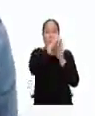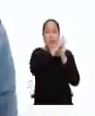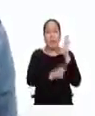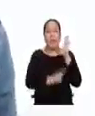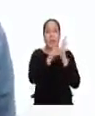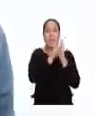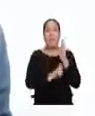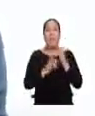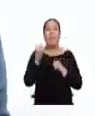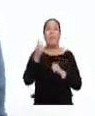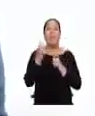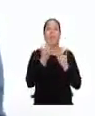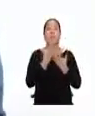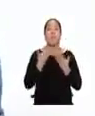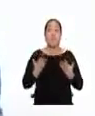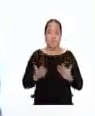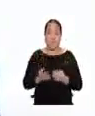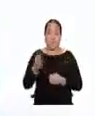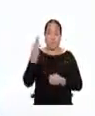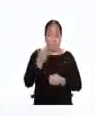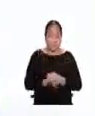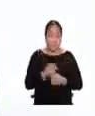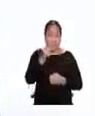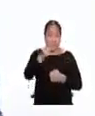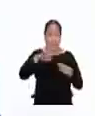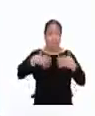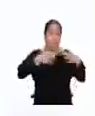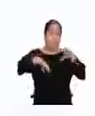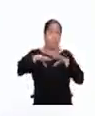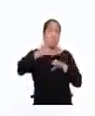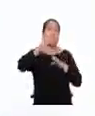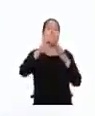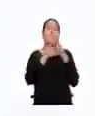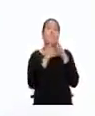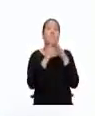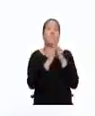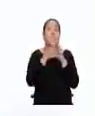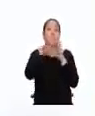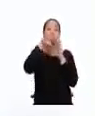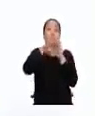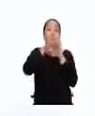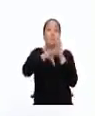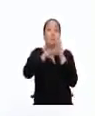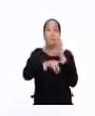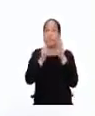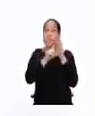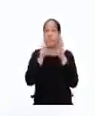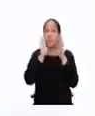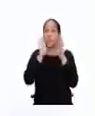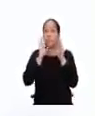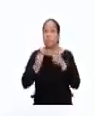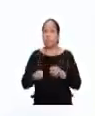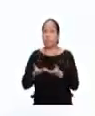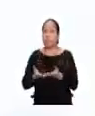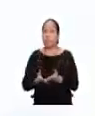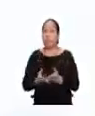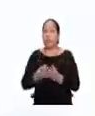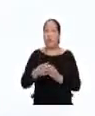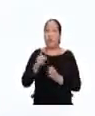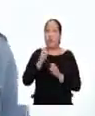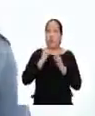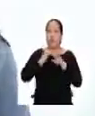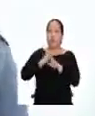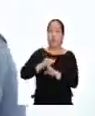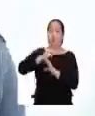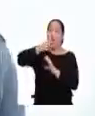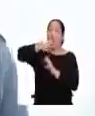listado de 10 acciones que realmente puedas hacer en tu casa para disminuir la contaminación del ambiente y el calentamiento